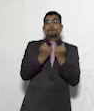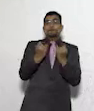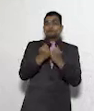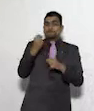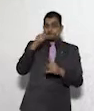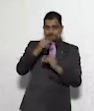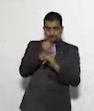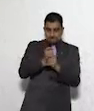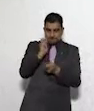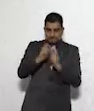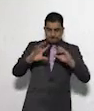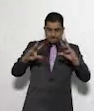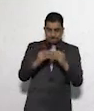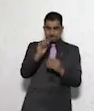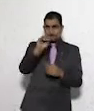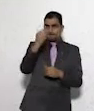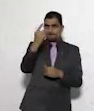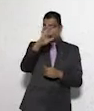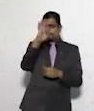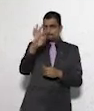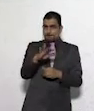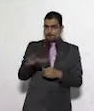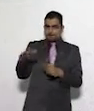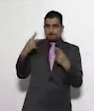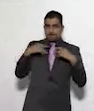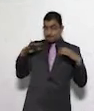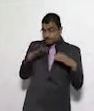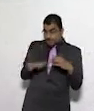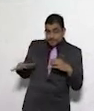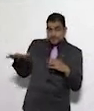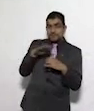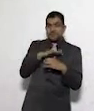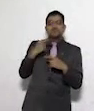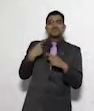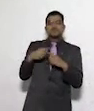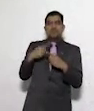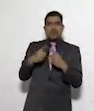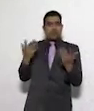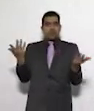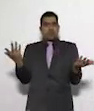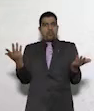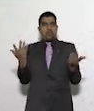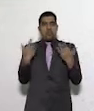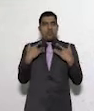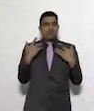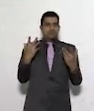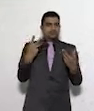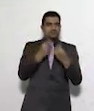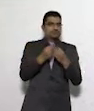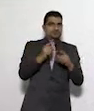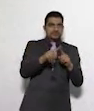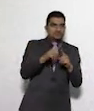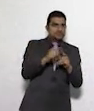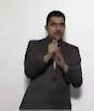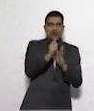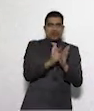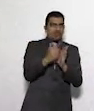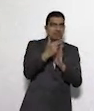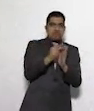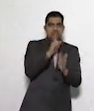estudio revela que el 91% de las víctimas eran ajenas a estas actividades